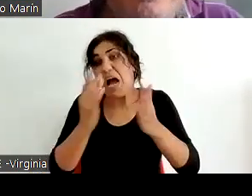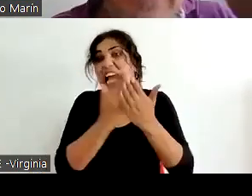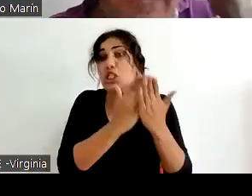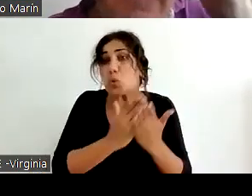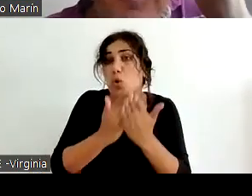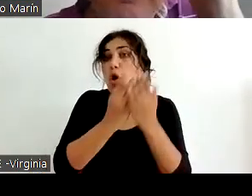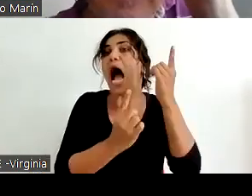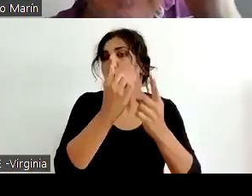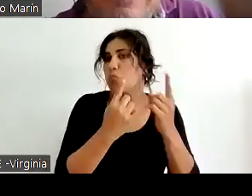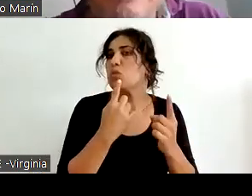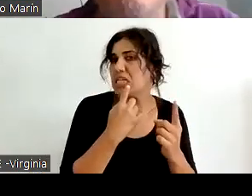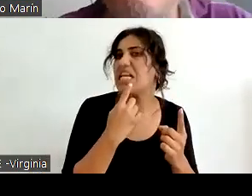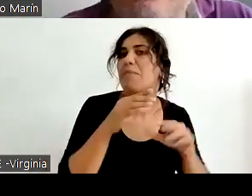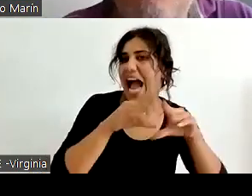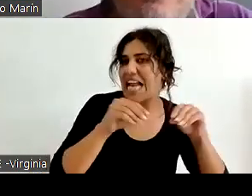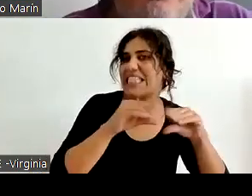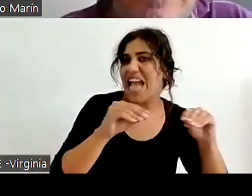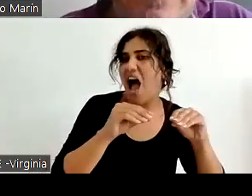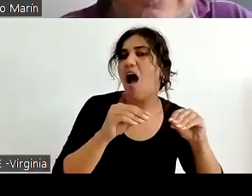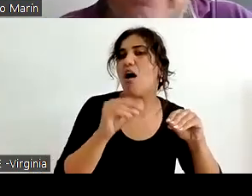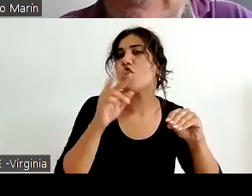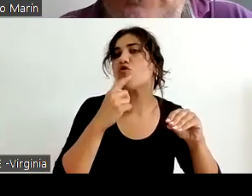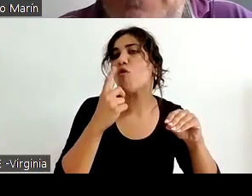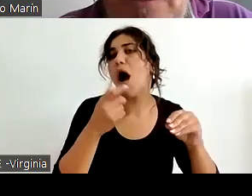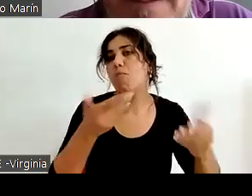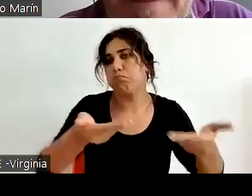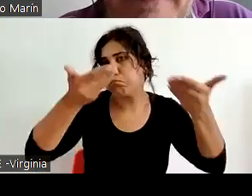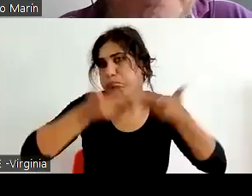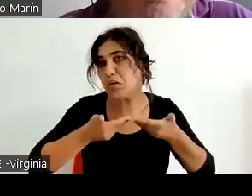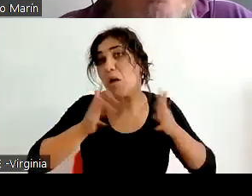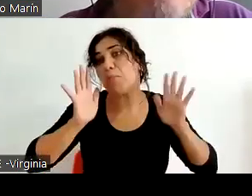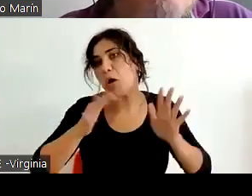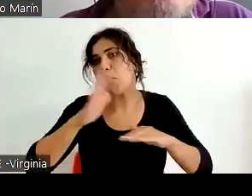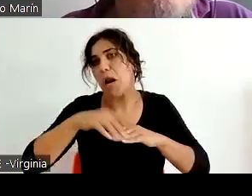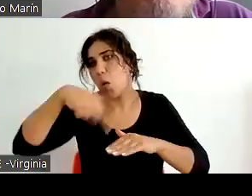sentido. Y bueno, tenerla en cuenta es otra posibilidad.